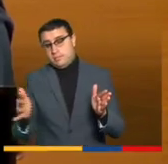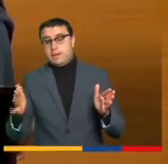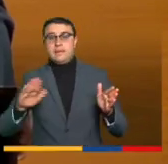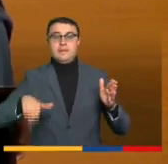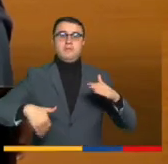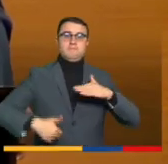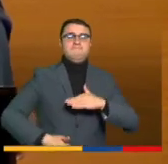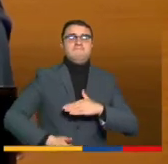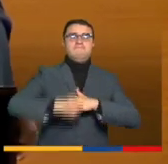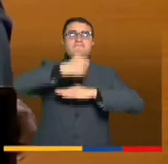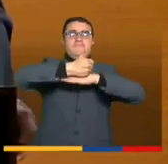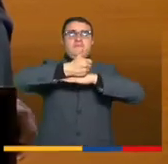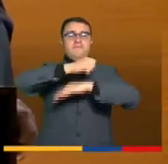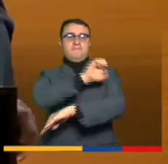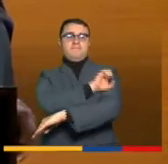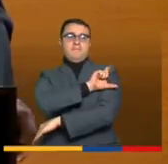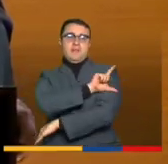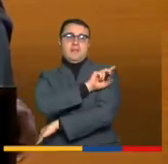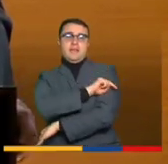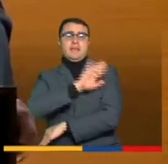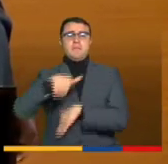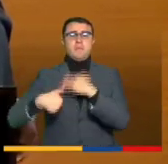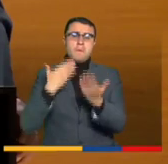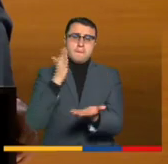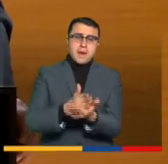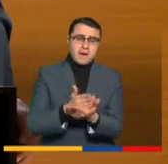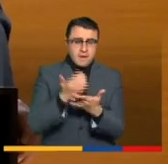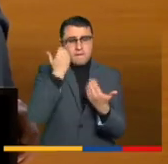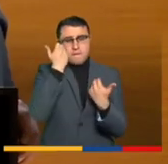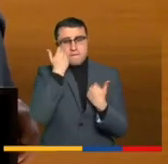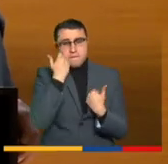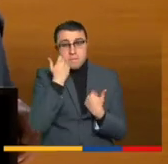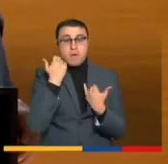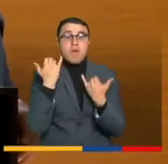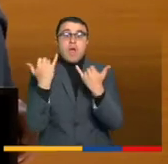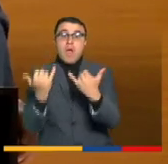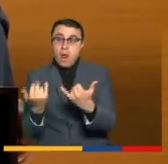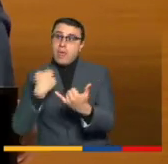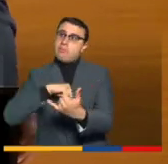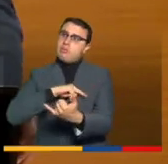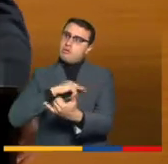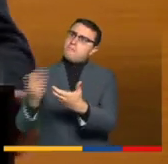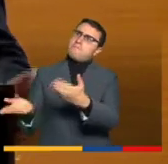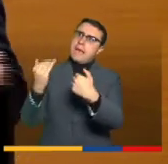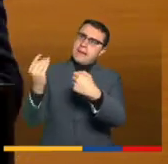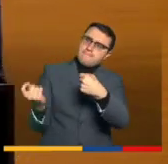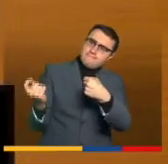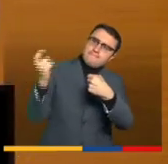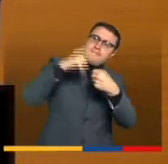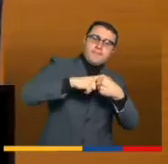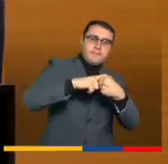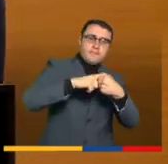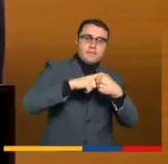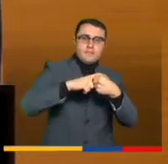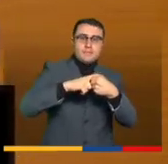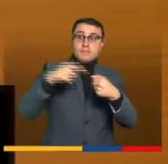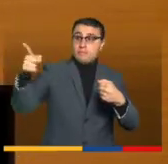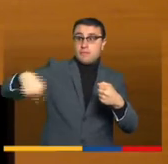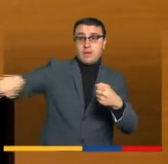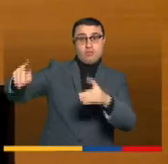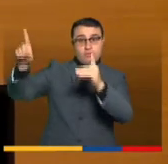comandante del ELN, se enferma y ahora lo metimos un tanto, y ellos mismos quisieron, no es por,